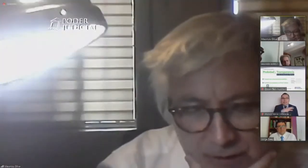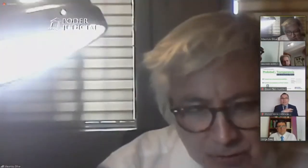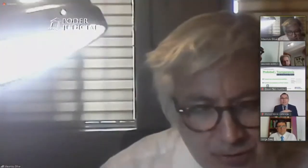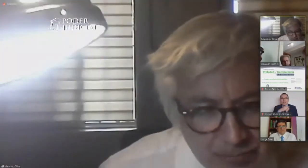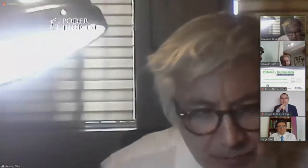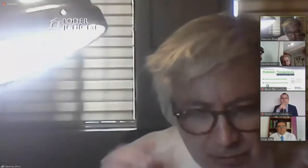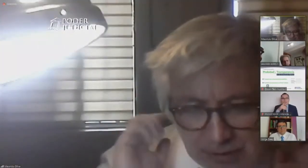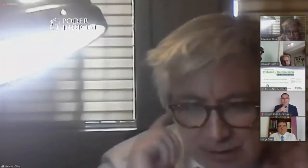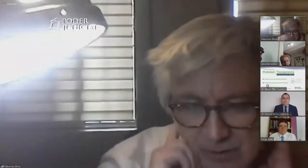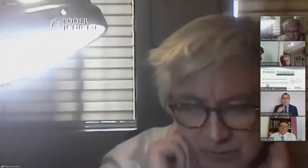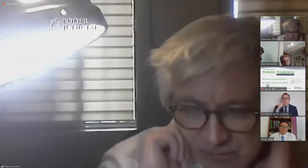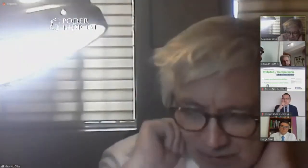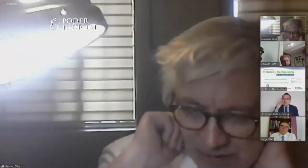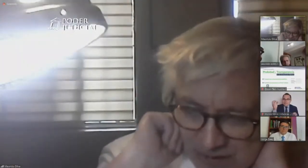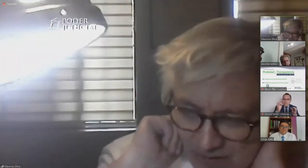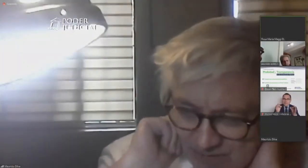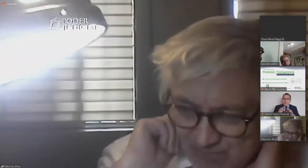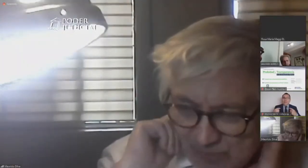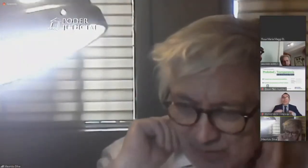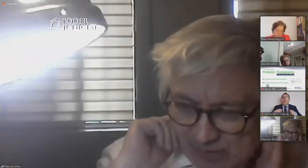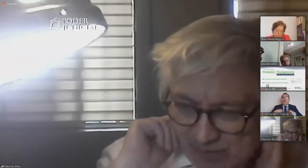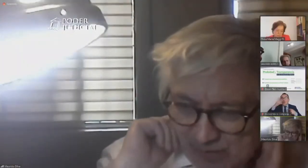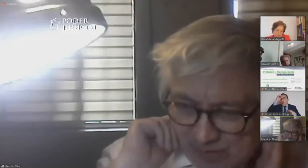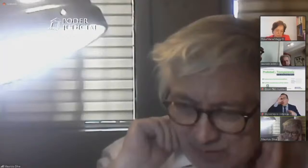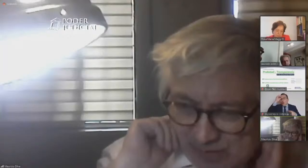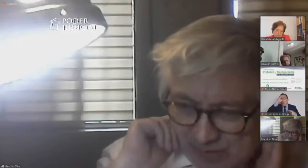señor secretario. Yo lo que creo es que